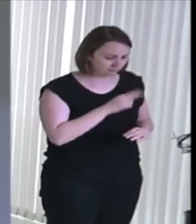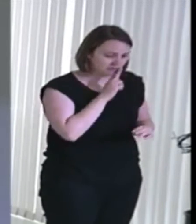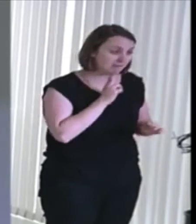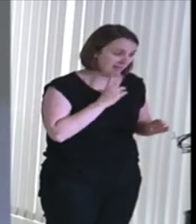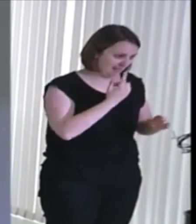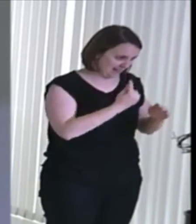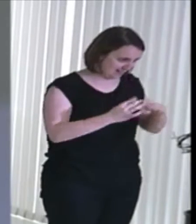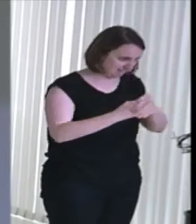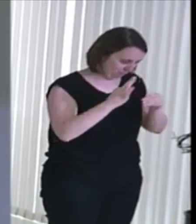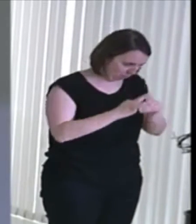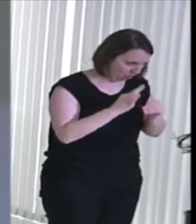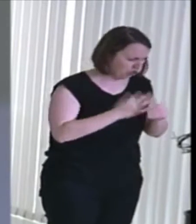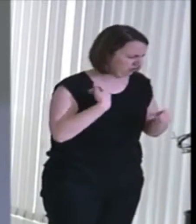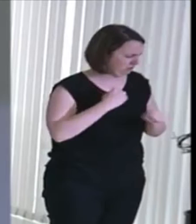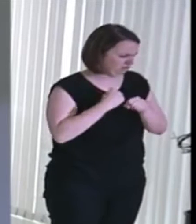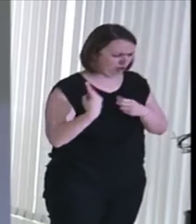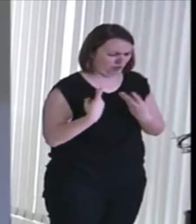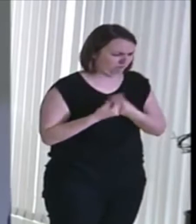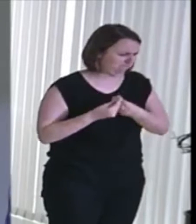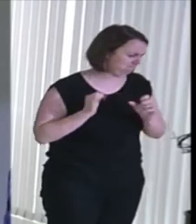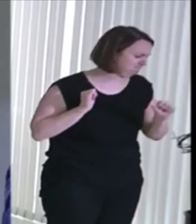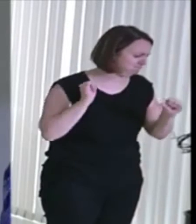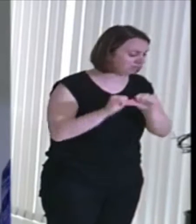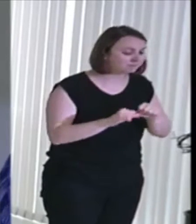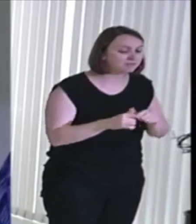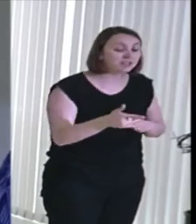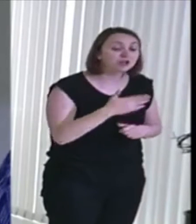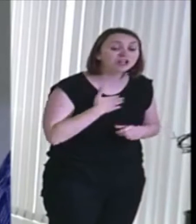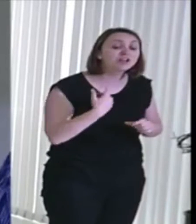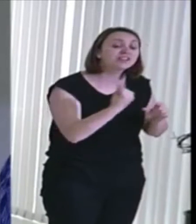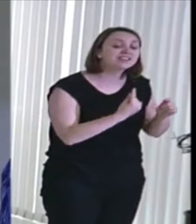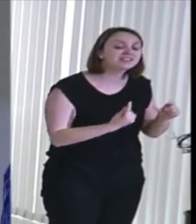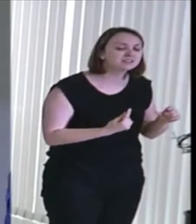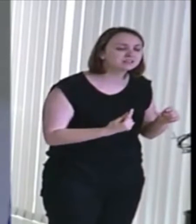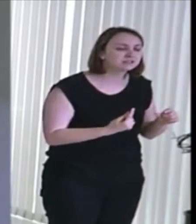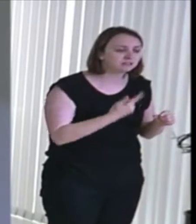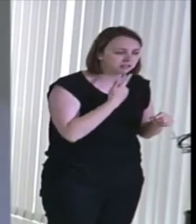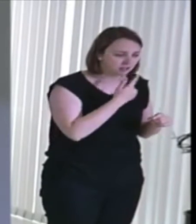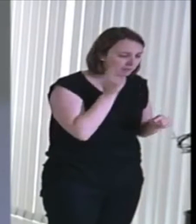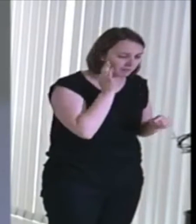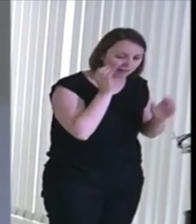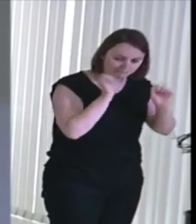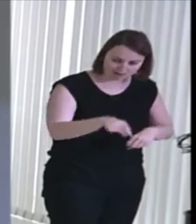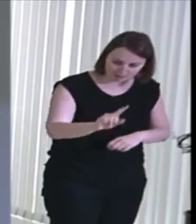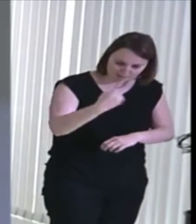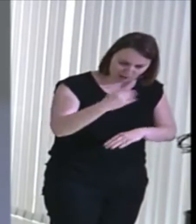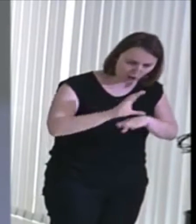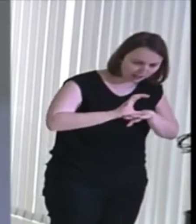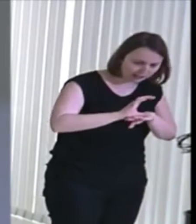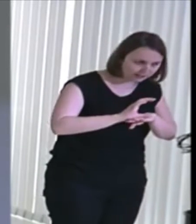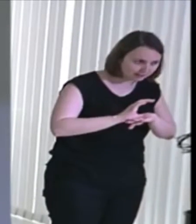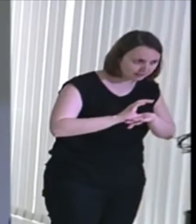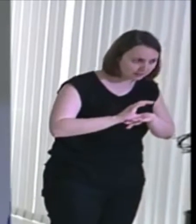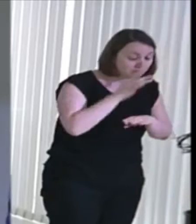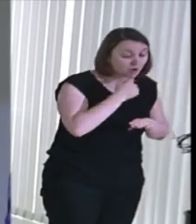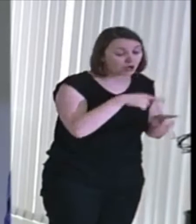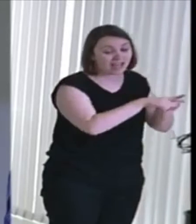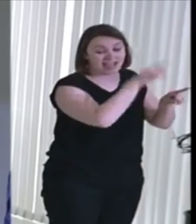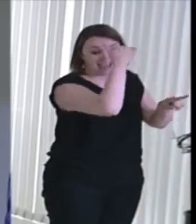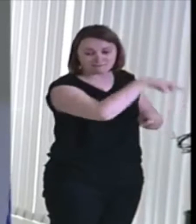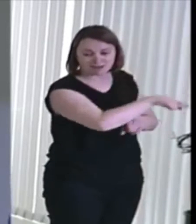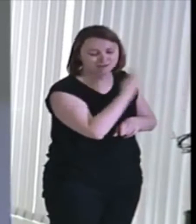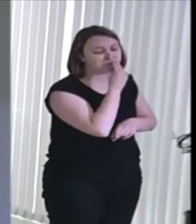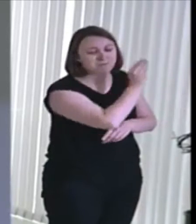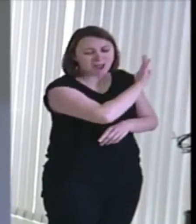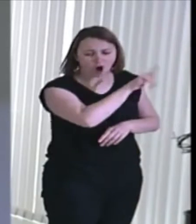modista, yo estuve trabajando con ella mucho tiempo, y le digo, quiero hacer diseño. Y me dice, vale, pero tienes que hacer una carrera, porque si no tus hermanos van a ser mejor